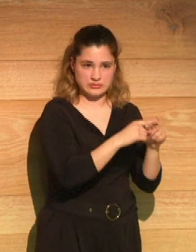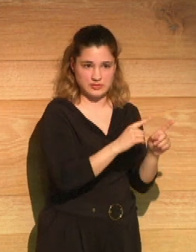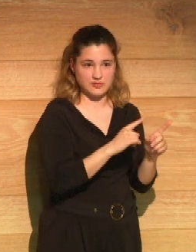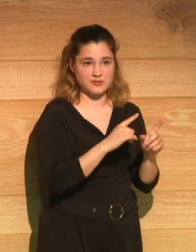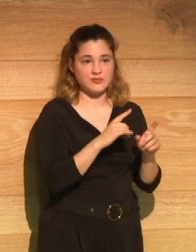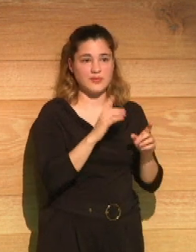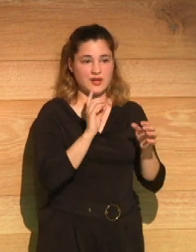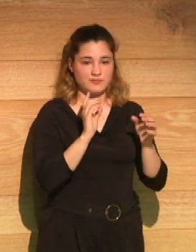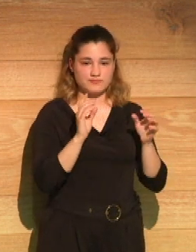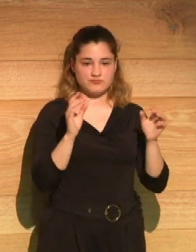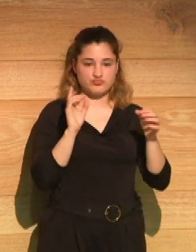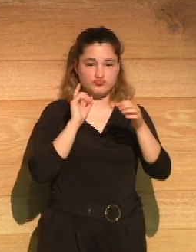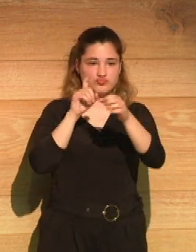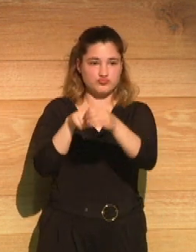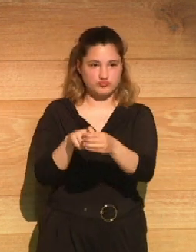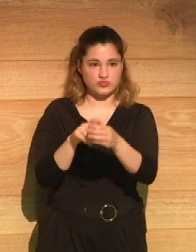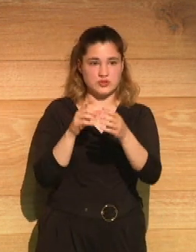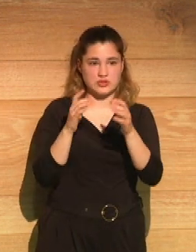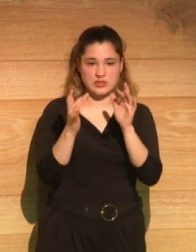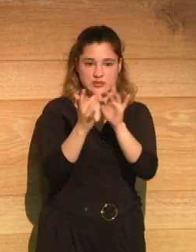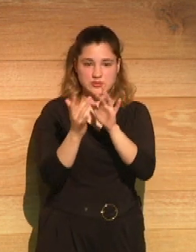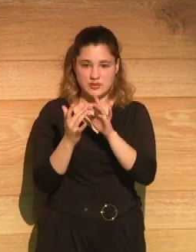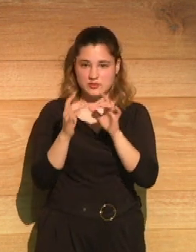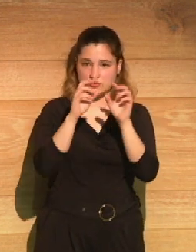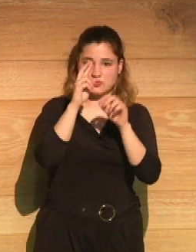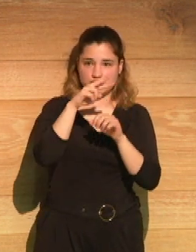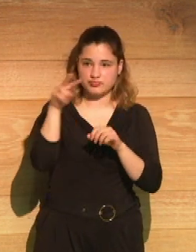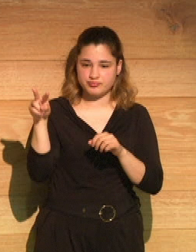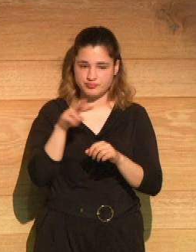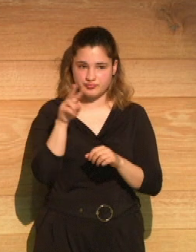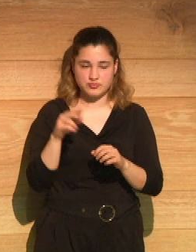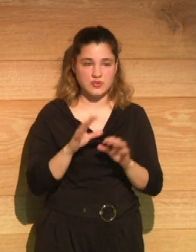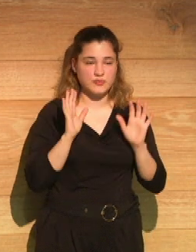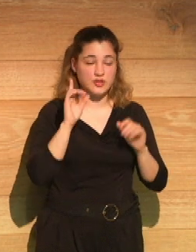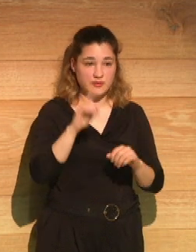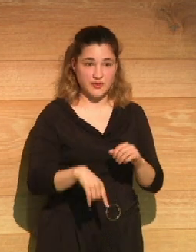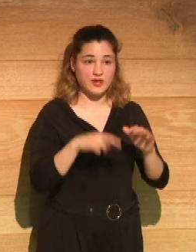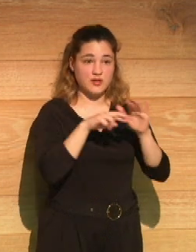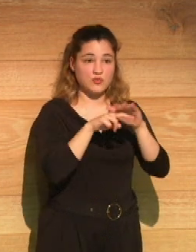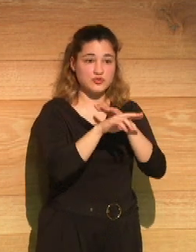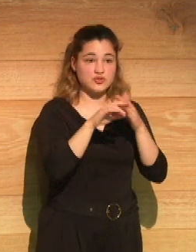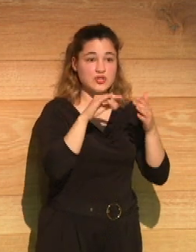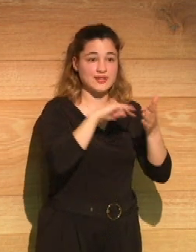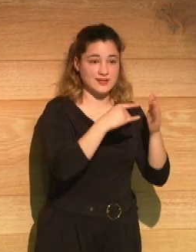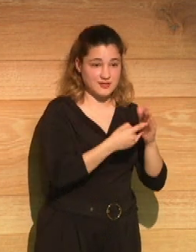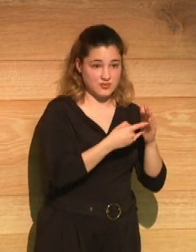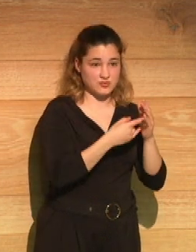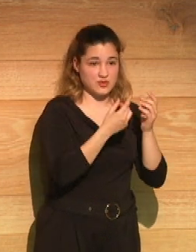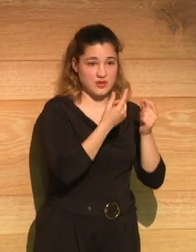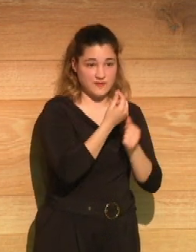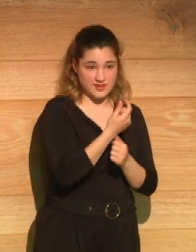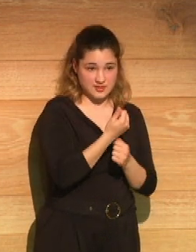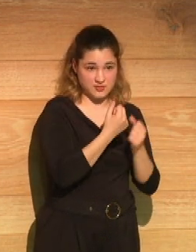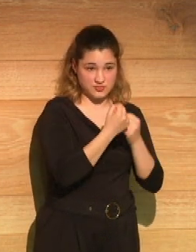para interactuar con los contenidos. Pero luego tenemos recursos técnicos y financieros